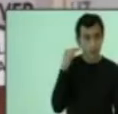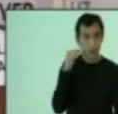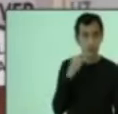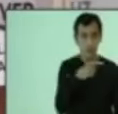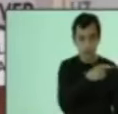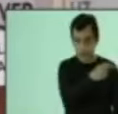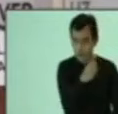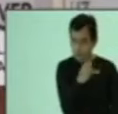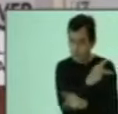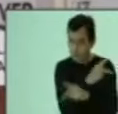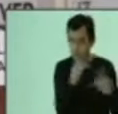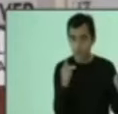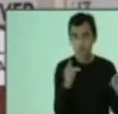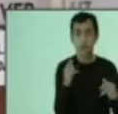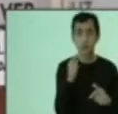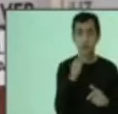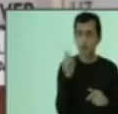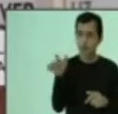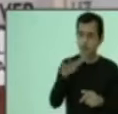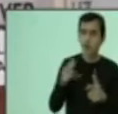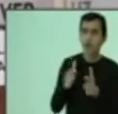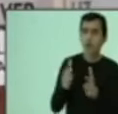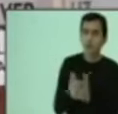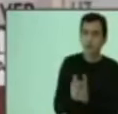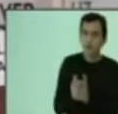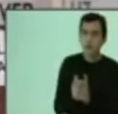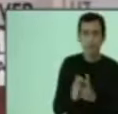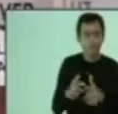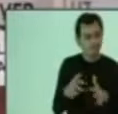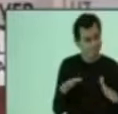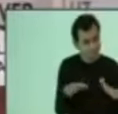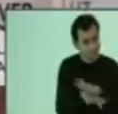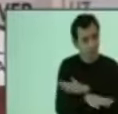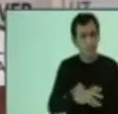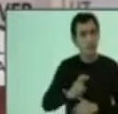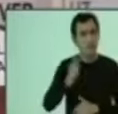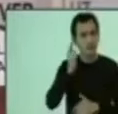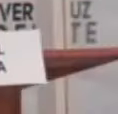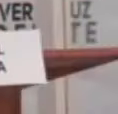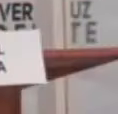CED, a la militancia del cambio que hoy busca una transformación verdadera.